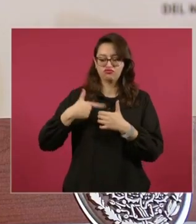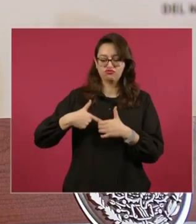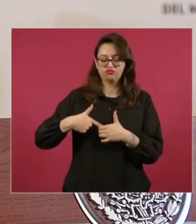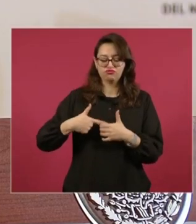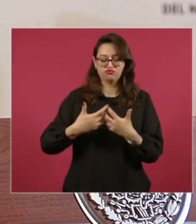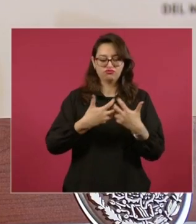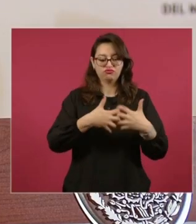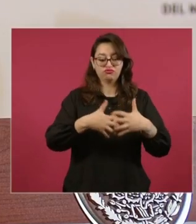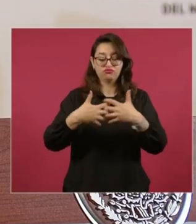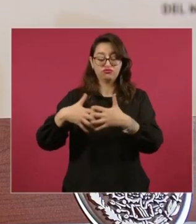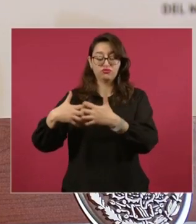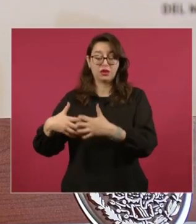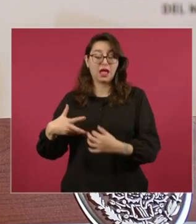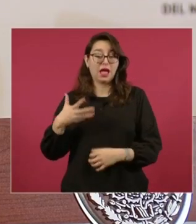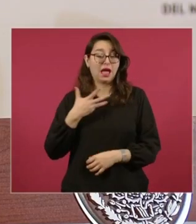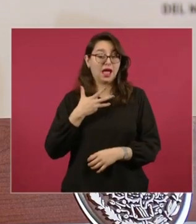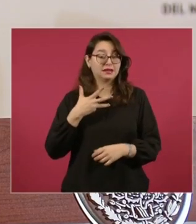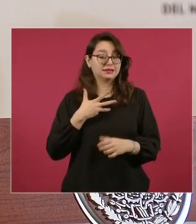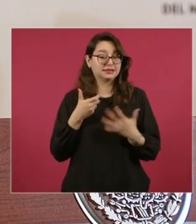Madero,